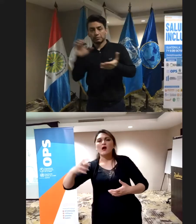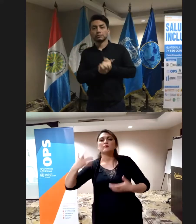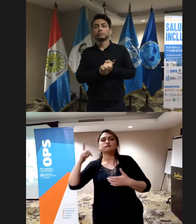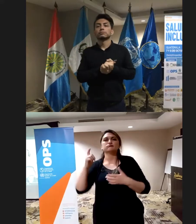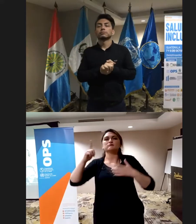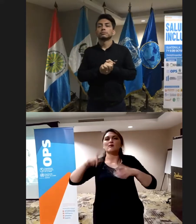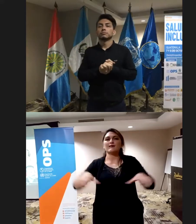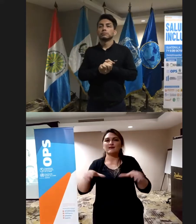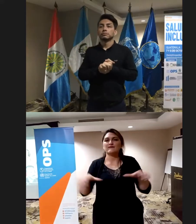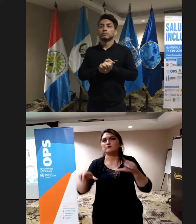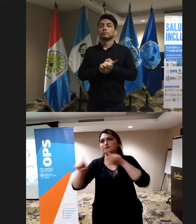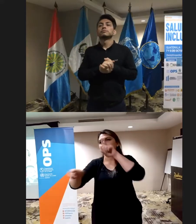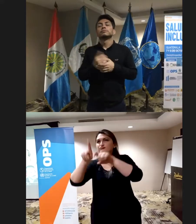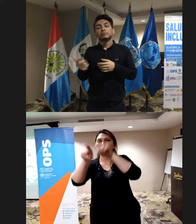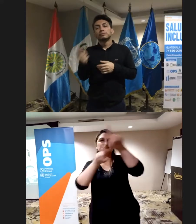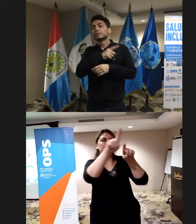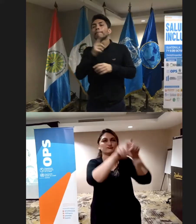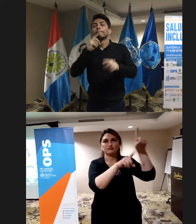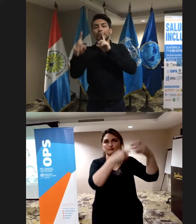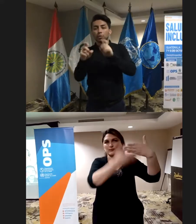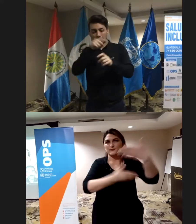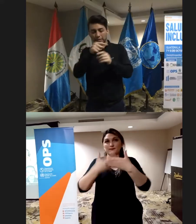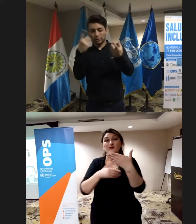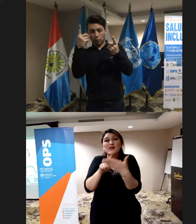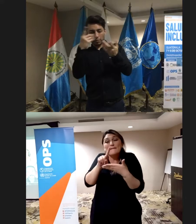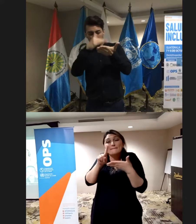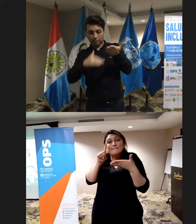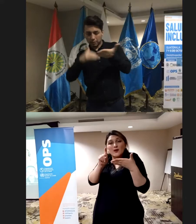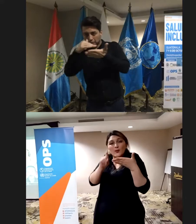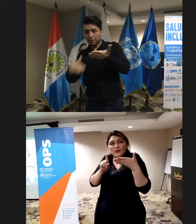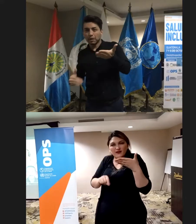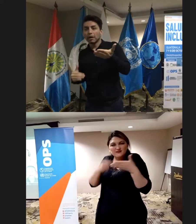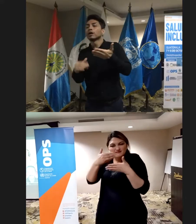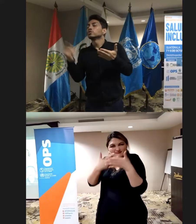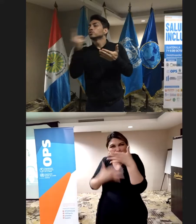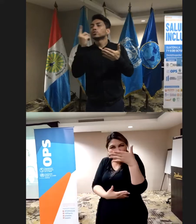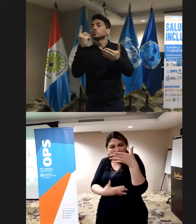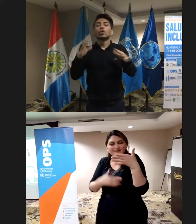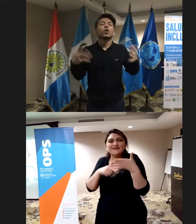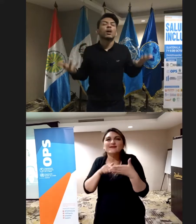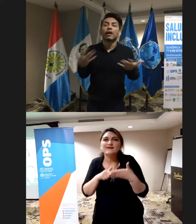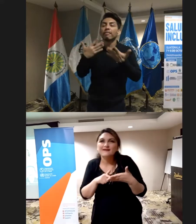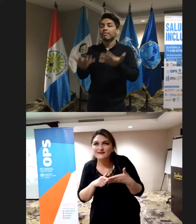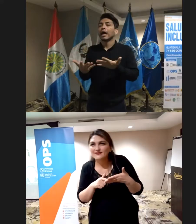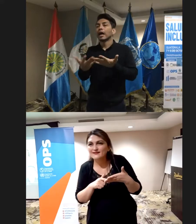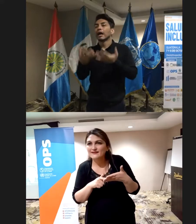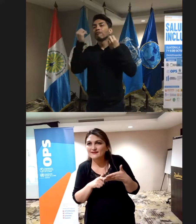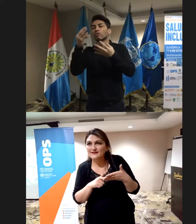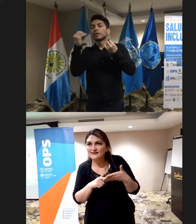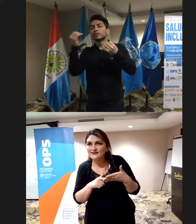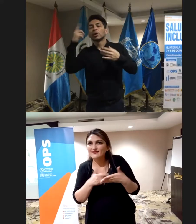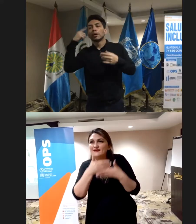Aunque estas preguntas, las preguntas del Washington Group, solo abordan limitaciones en las realizaciones